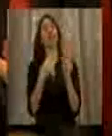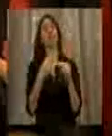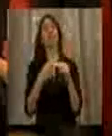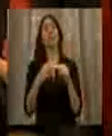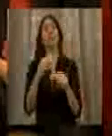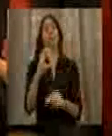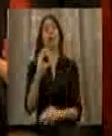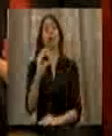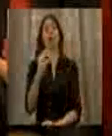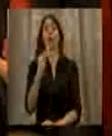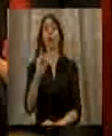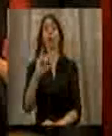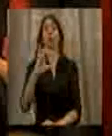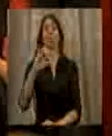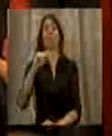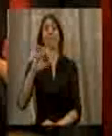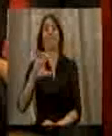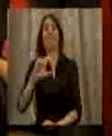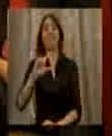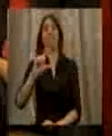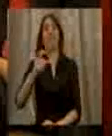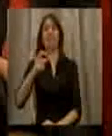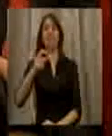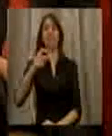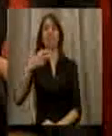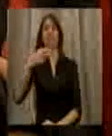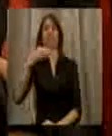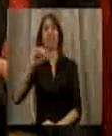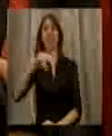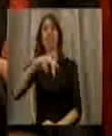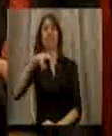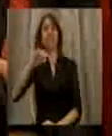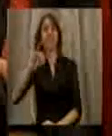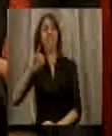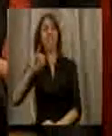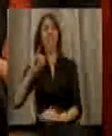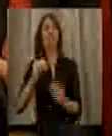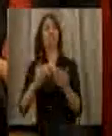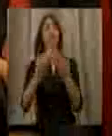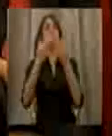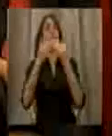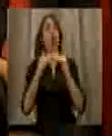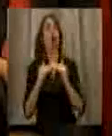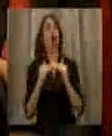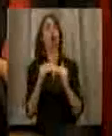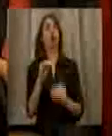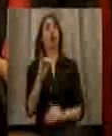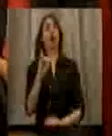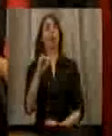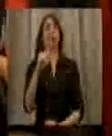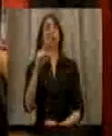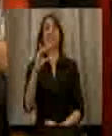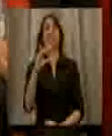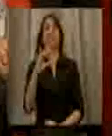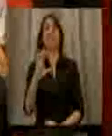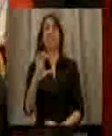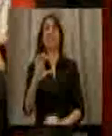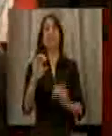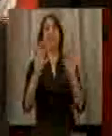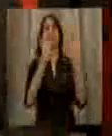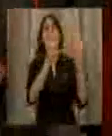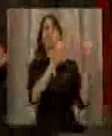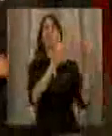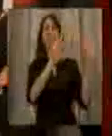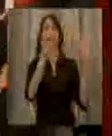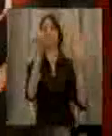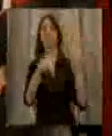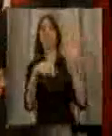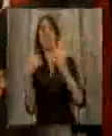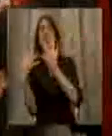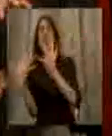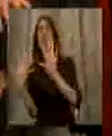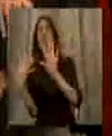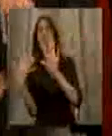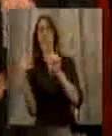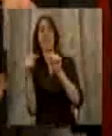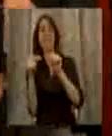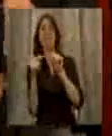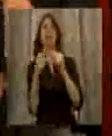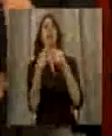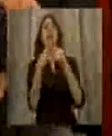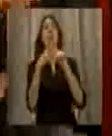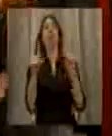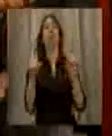coeficiente de Gini, pero este otro, que es el índice 10-10, que es más fácil de entender, que muestra